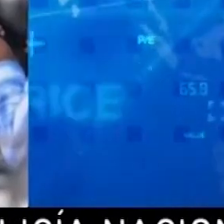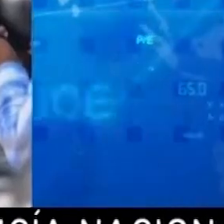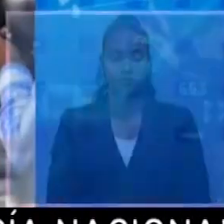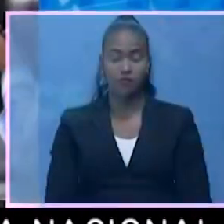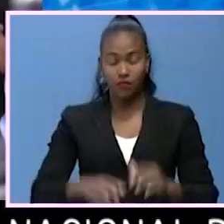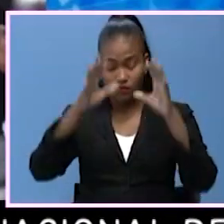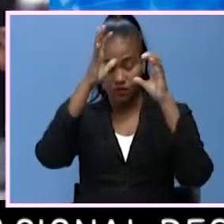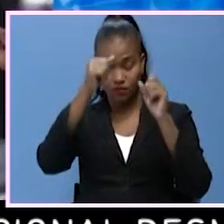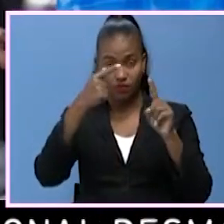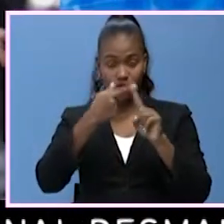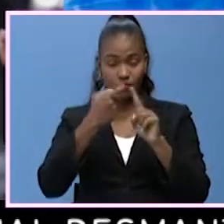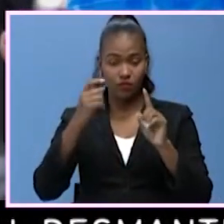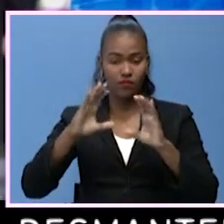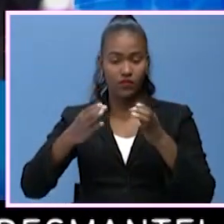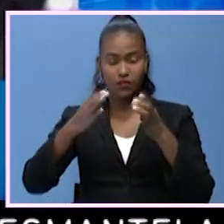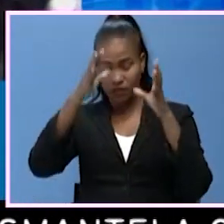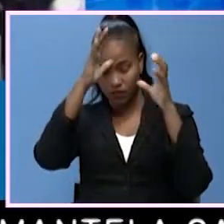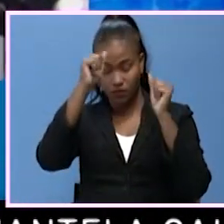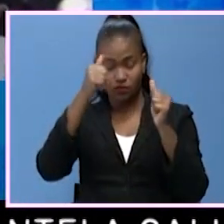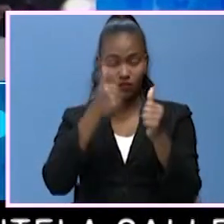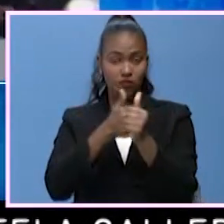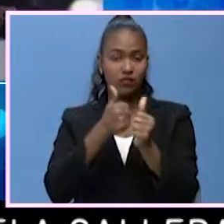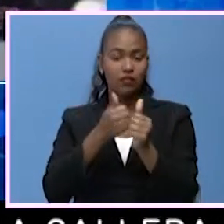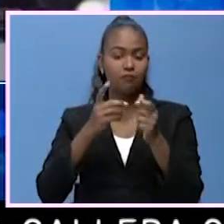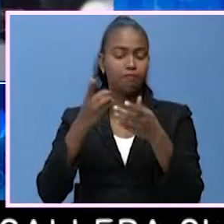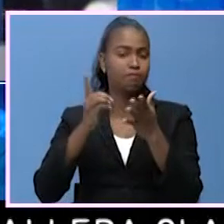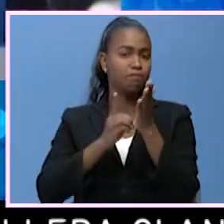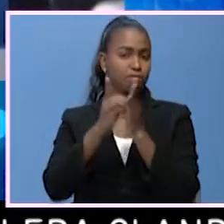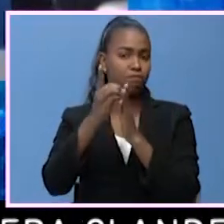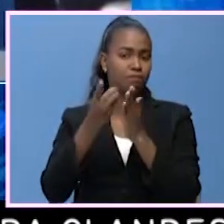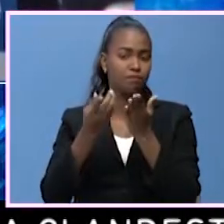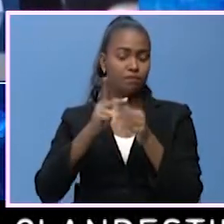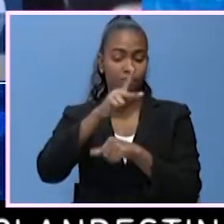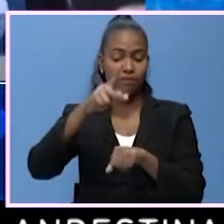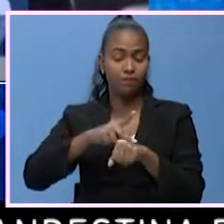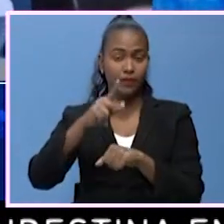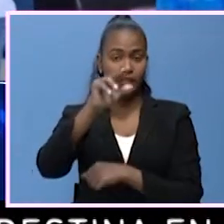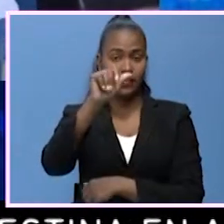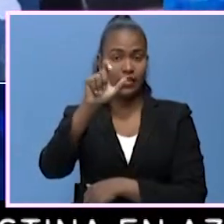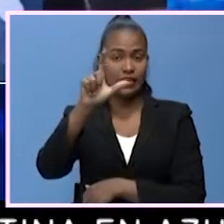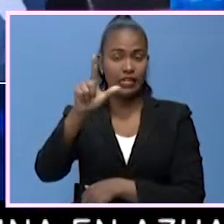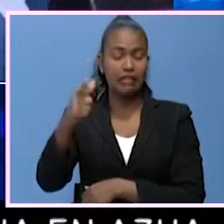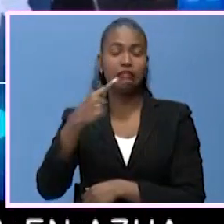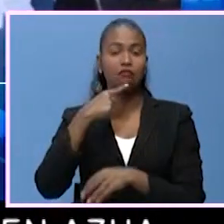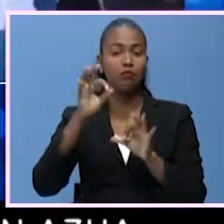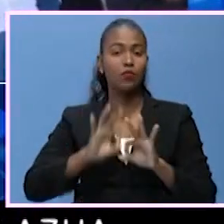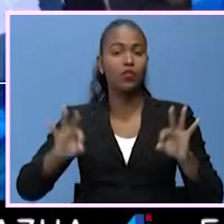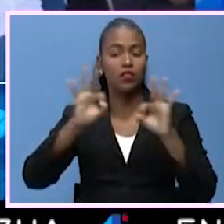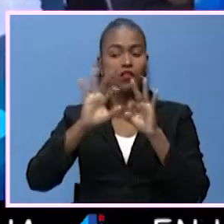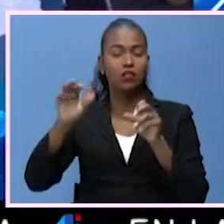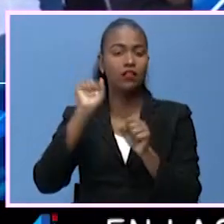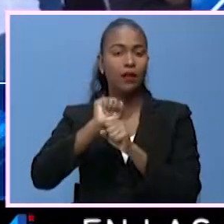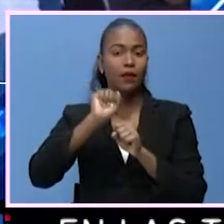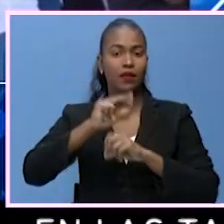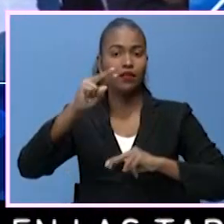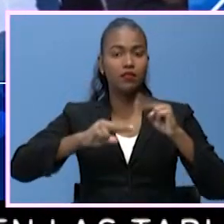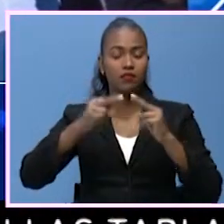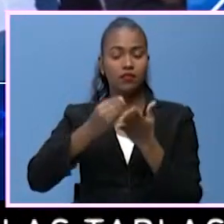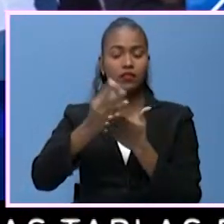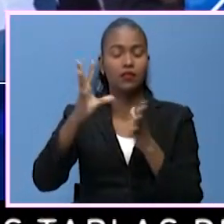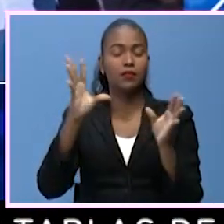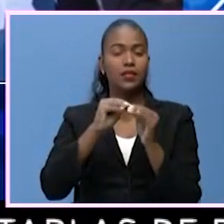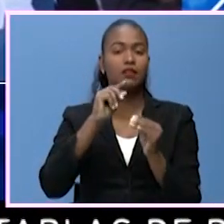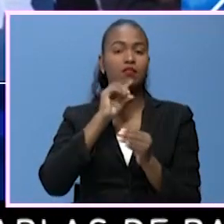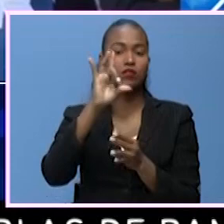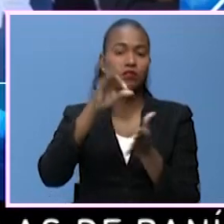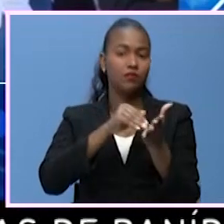El presidente de la Comisión Presidencial de Apoyo al Desarrollo Provincial, Ángel de la Cruz, destacó la importancia de esa obra construida a un costo de más de